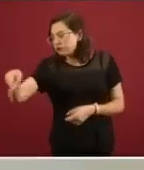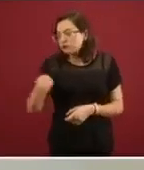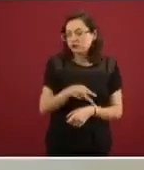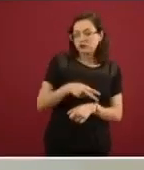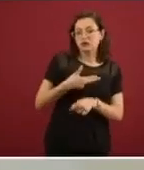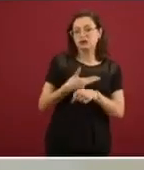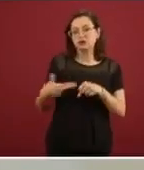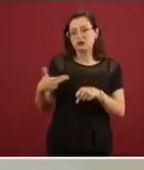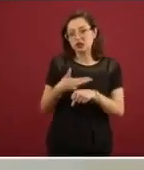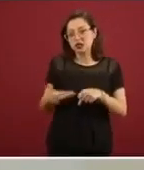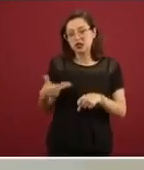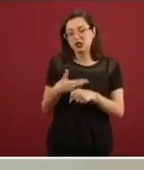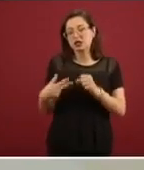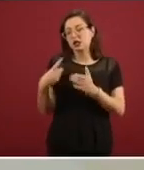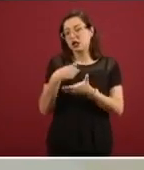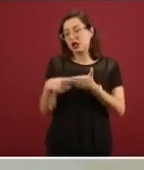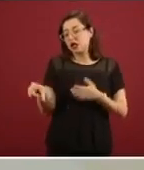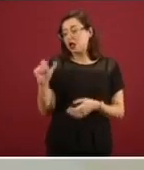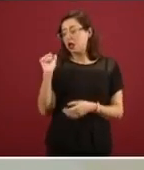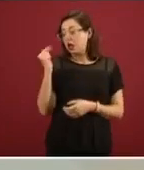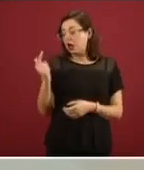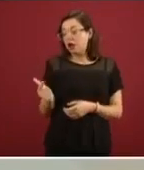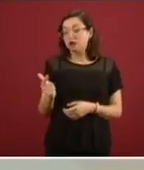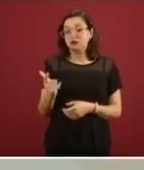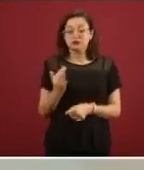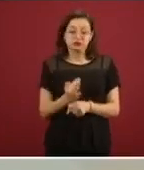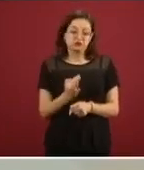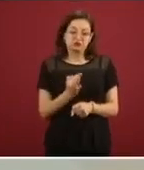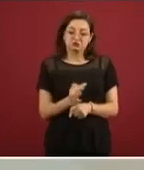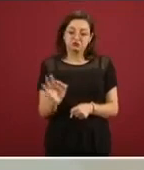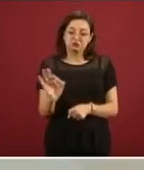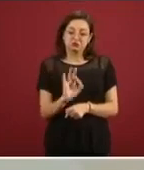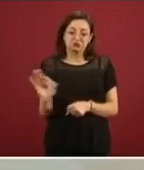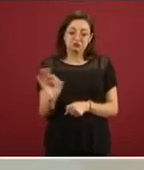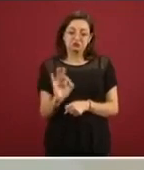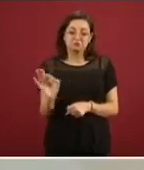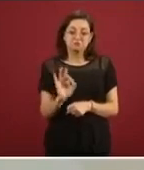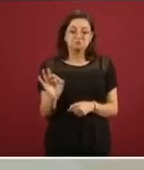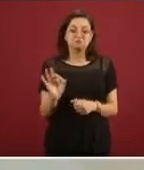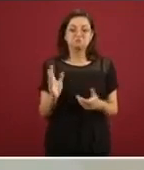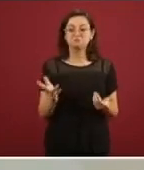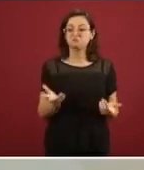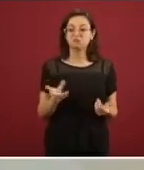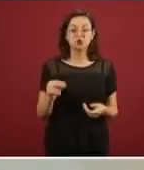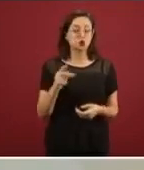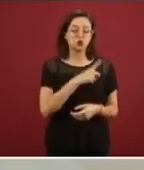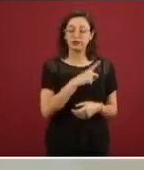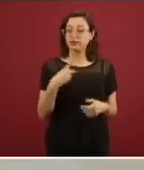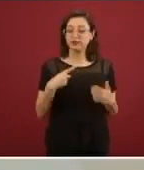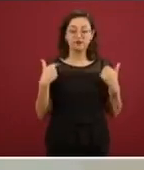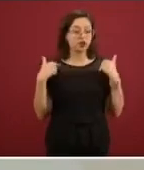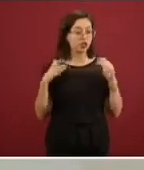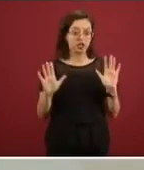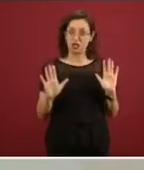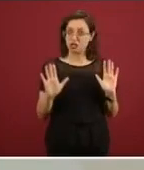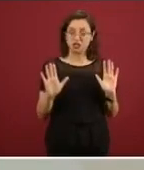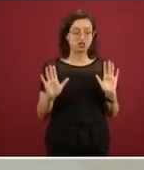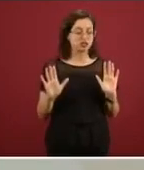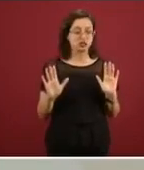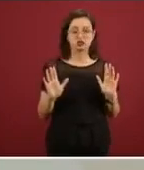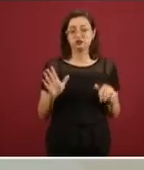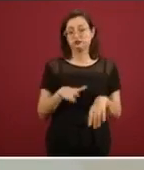hacer compras por algún tipo que en este momento lógicamente deberían de ser solo temas esenciales, porque